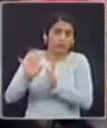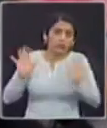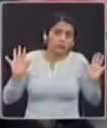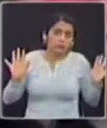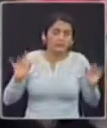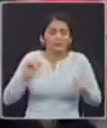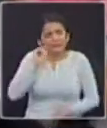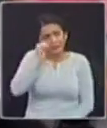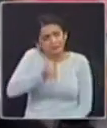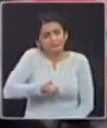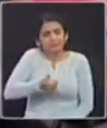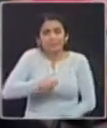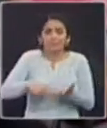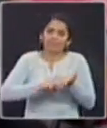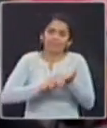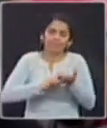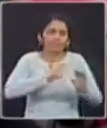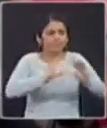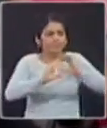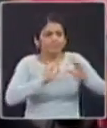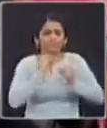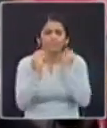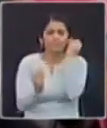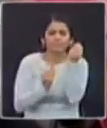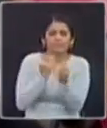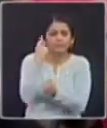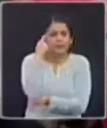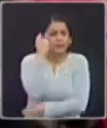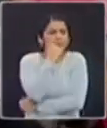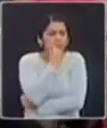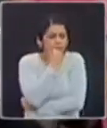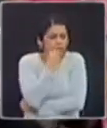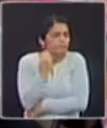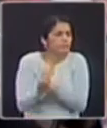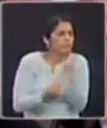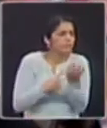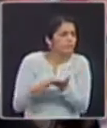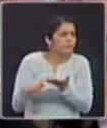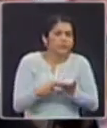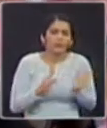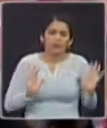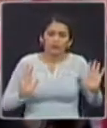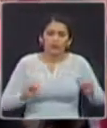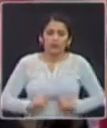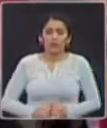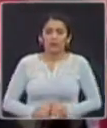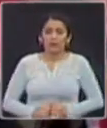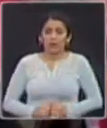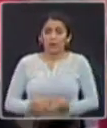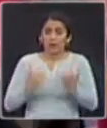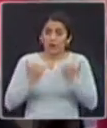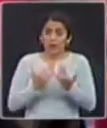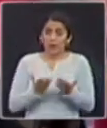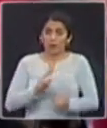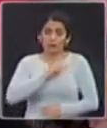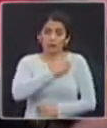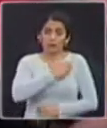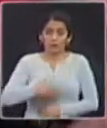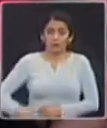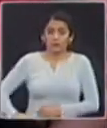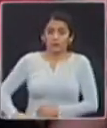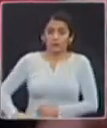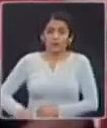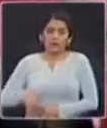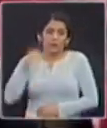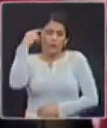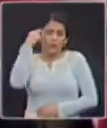un poco analizar el tema y sobre todo tomar decisiones también. Personalmente creo que el vicepresidente debería renunciar,